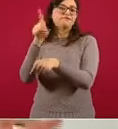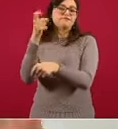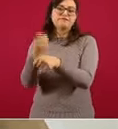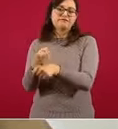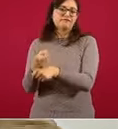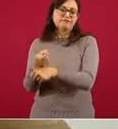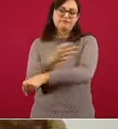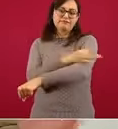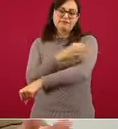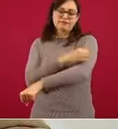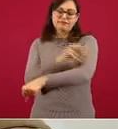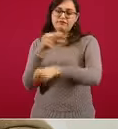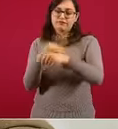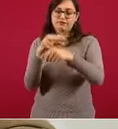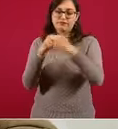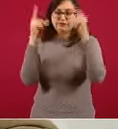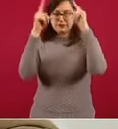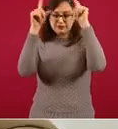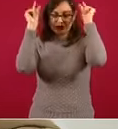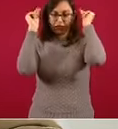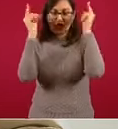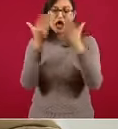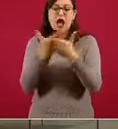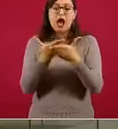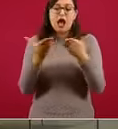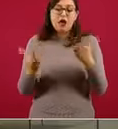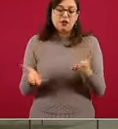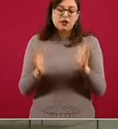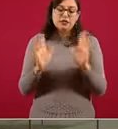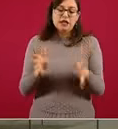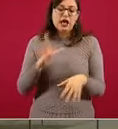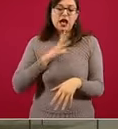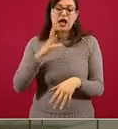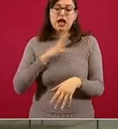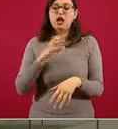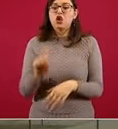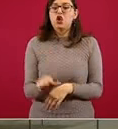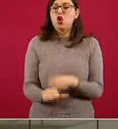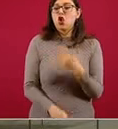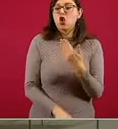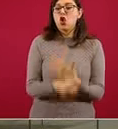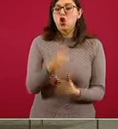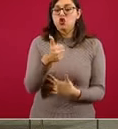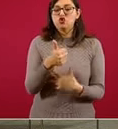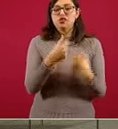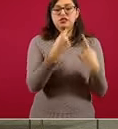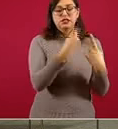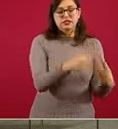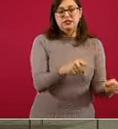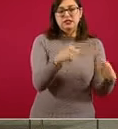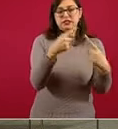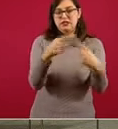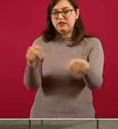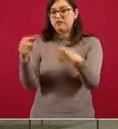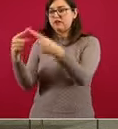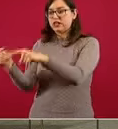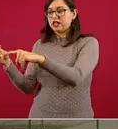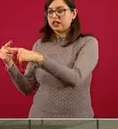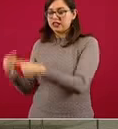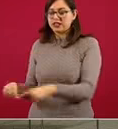médicos y enfermeras. Se expandió a más de 11 categorías de personal de salud, en